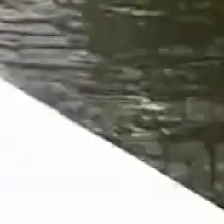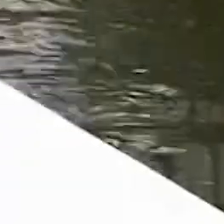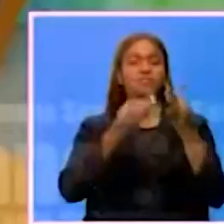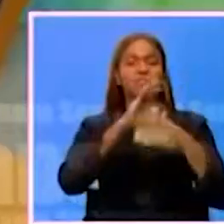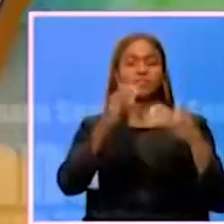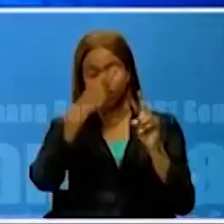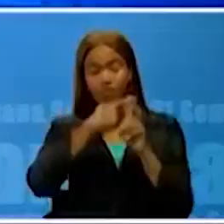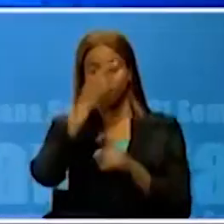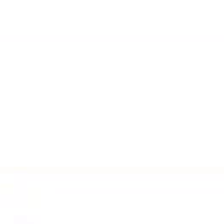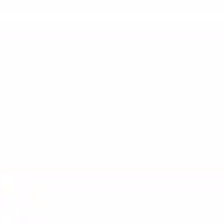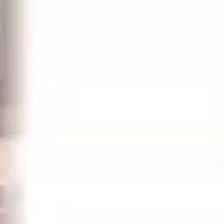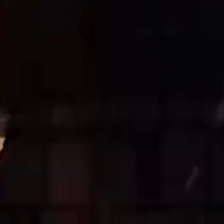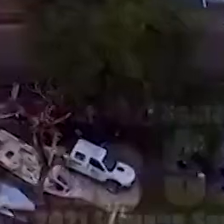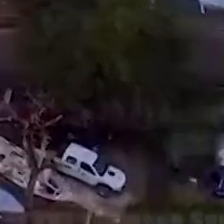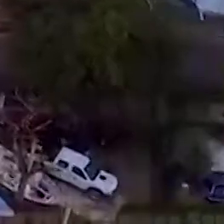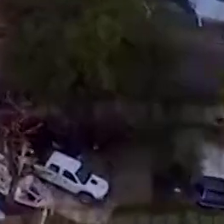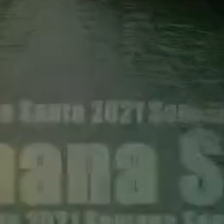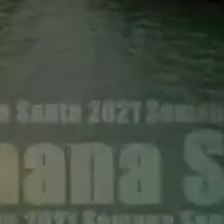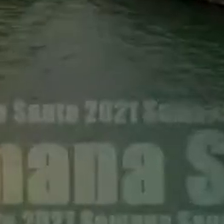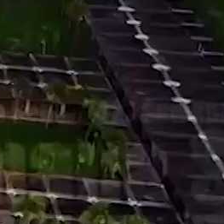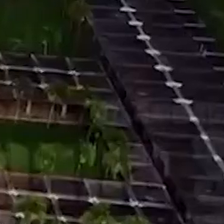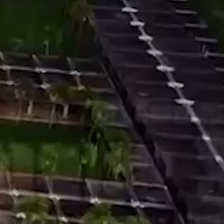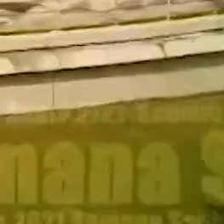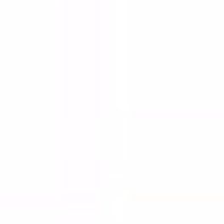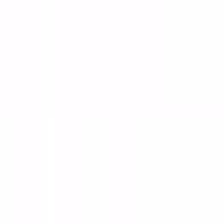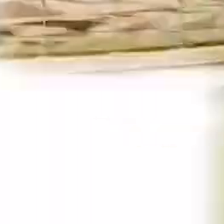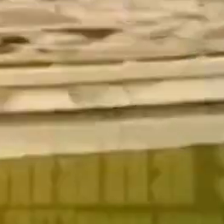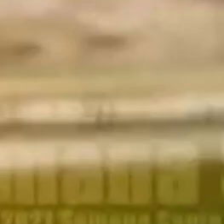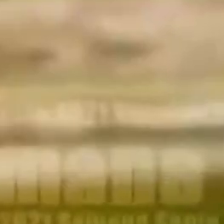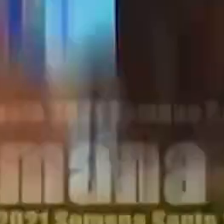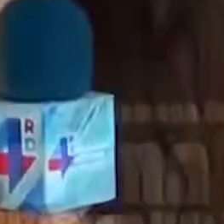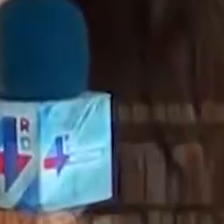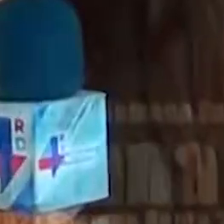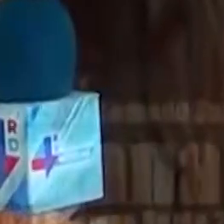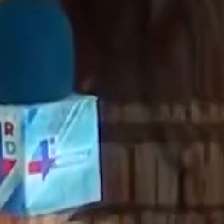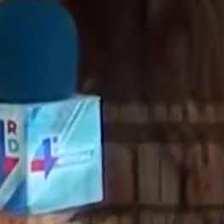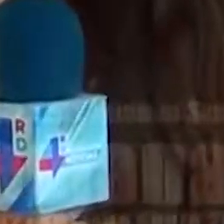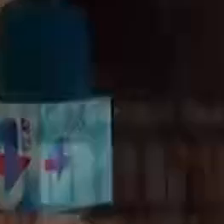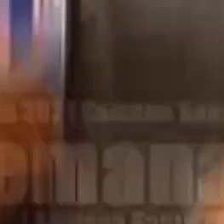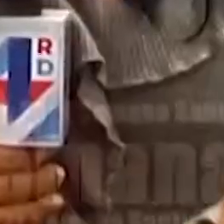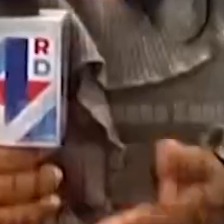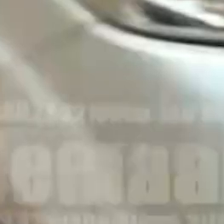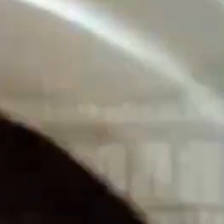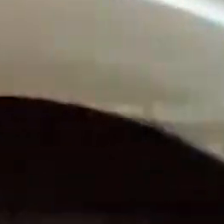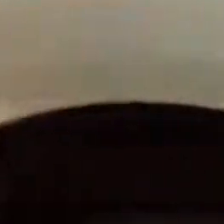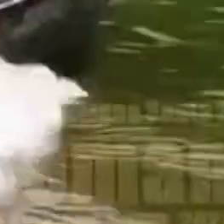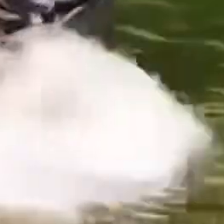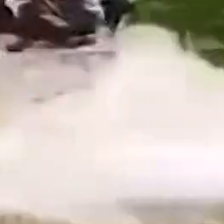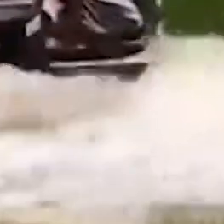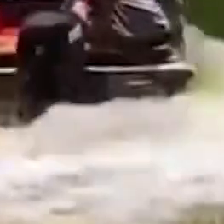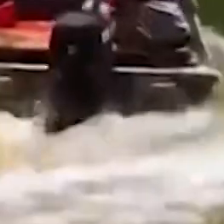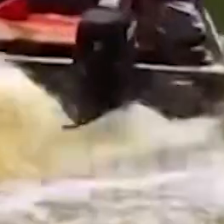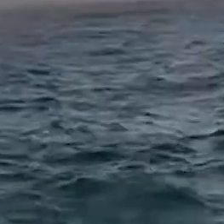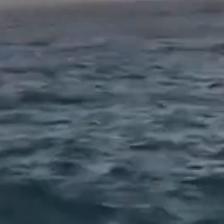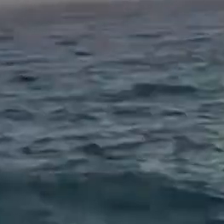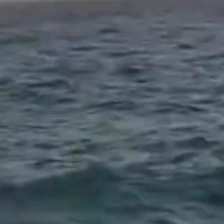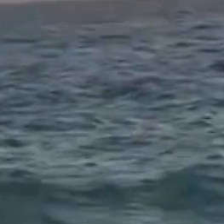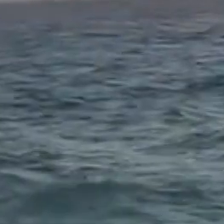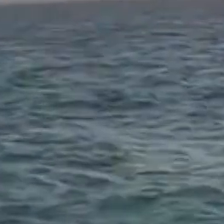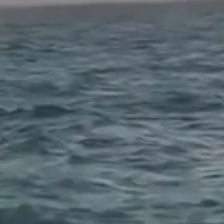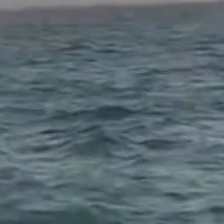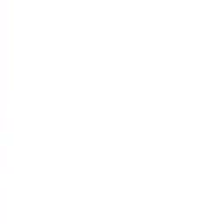acontezca minuto a minuto en toda la geografía nacional. Nuestros periodistas estarán diseminados en vehículos, lanchas